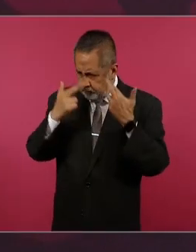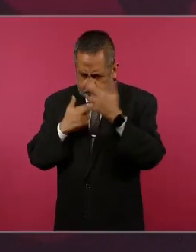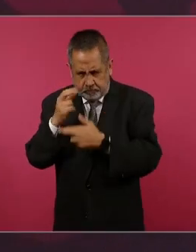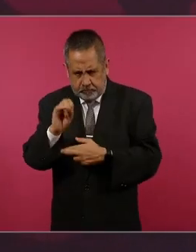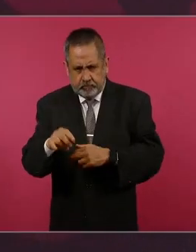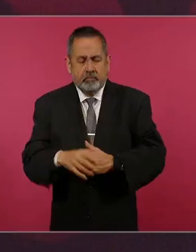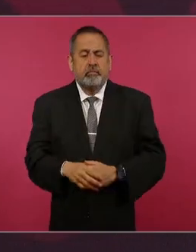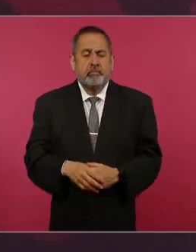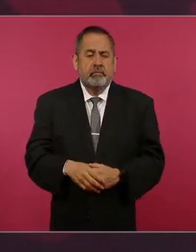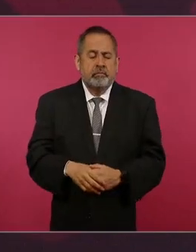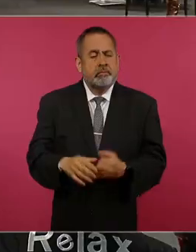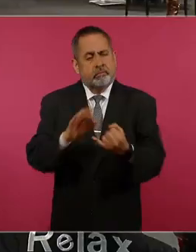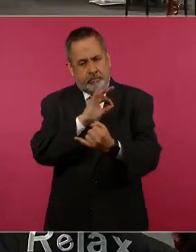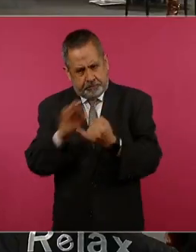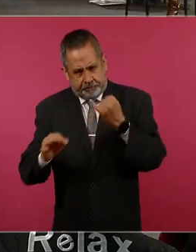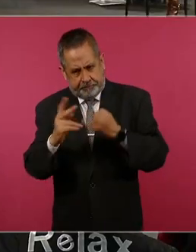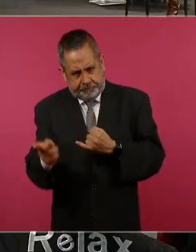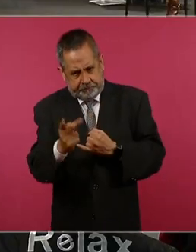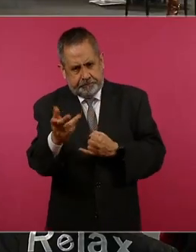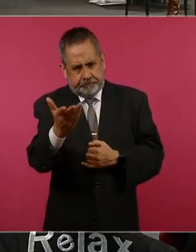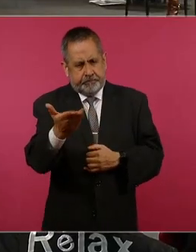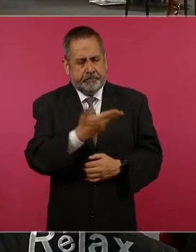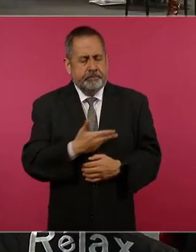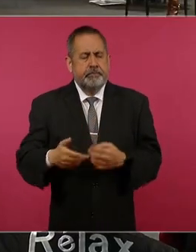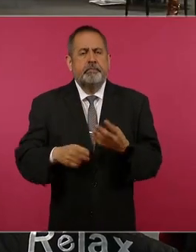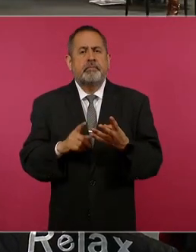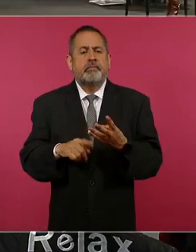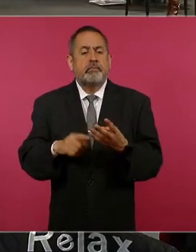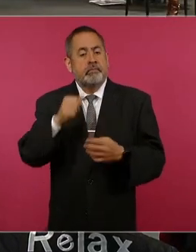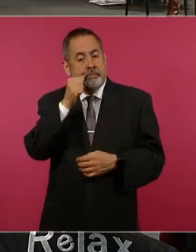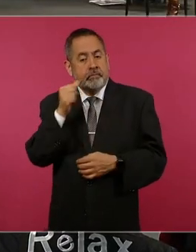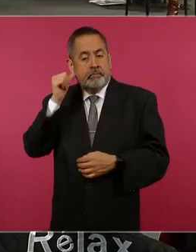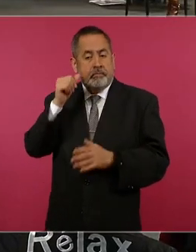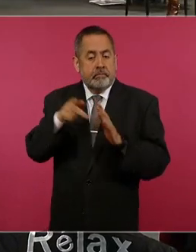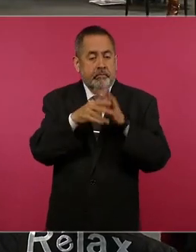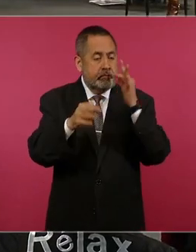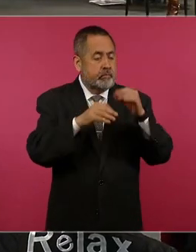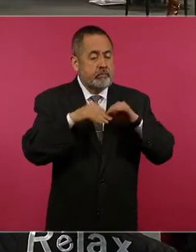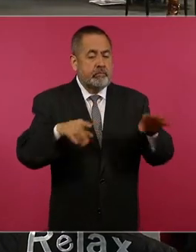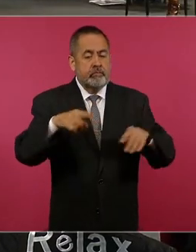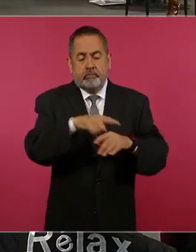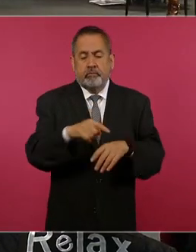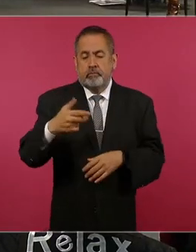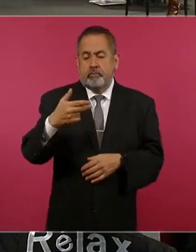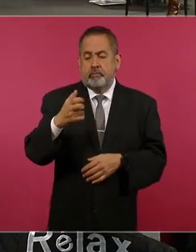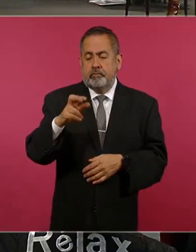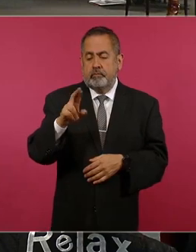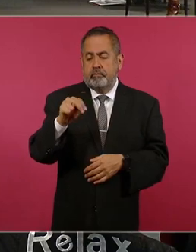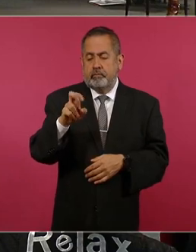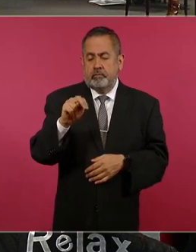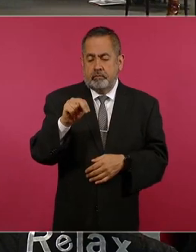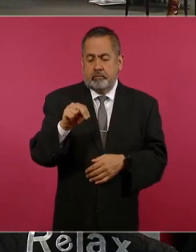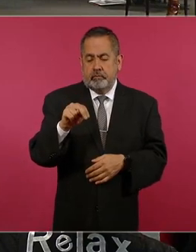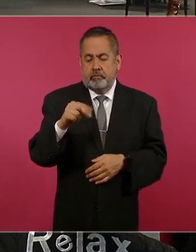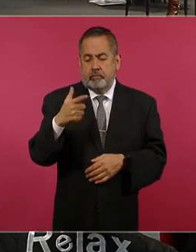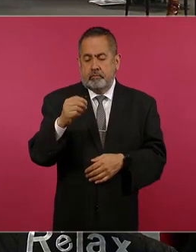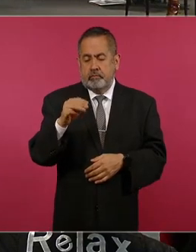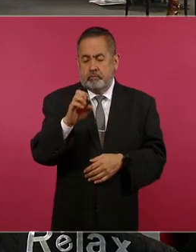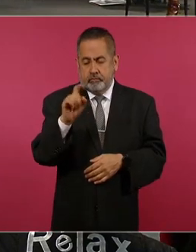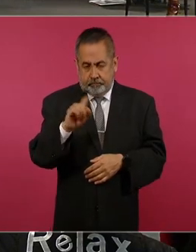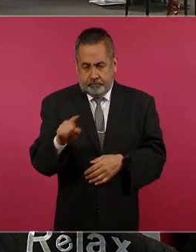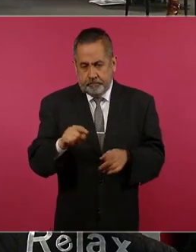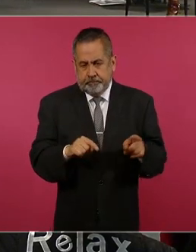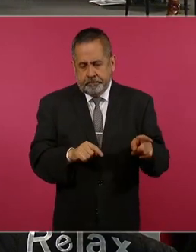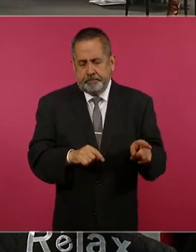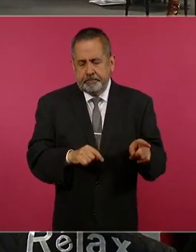Y por último, presidente, el día de ayer el periodista Hernán Gómez Bruera,